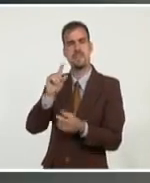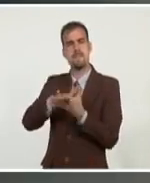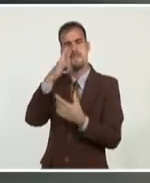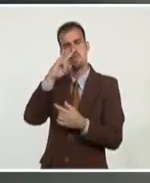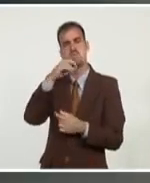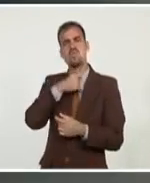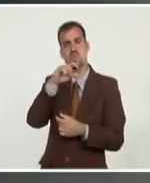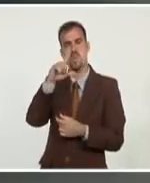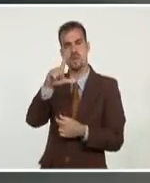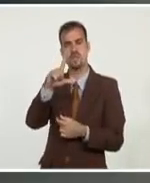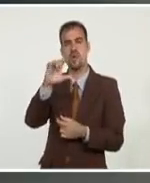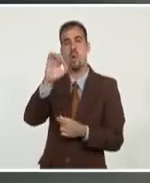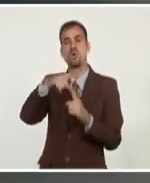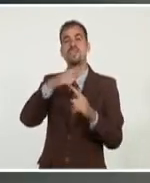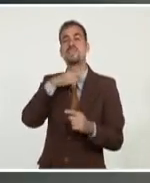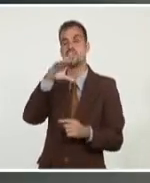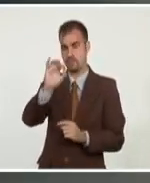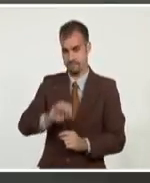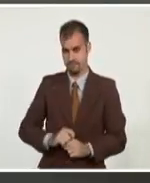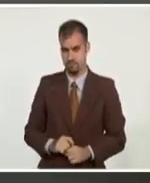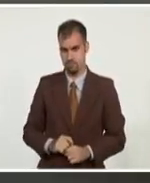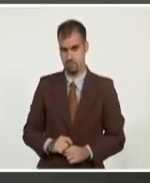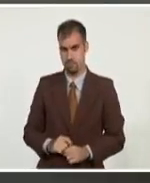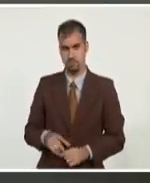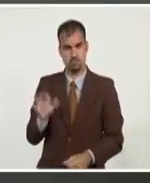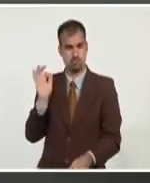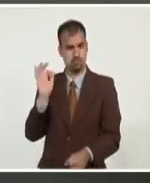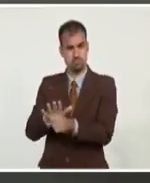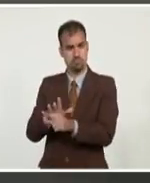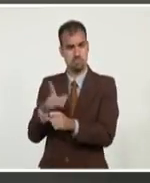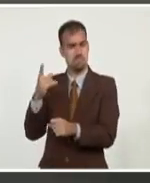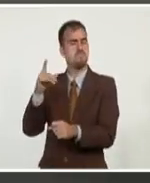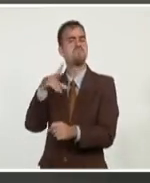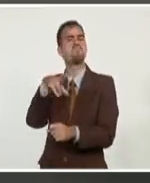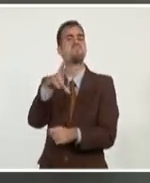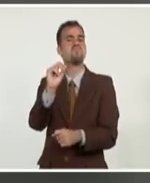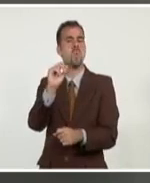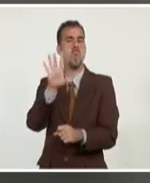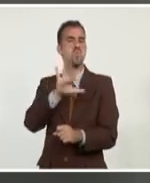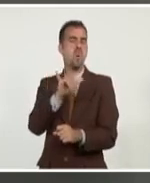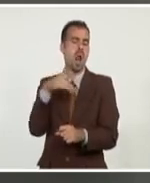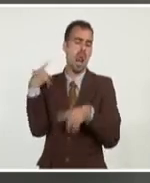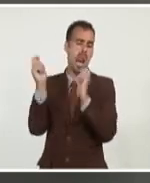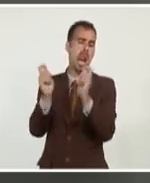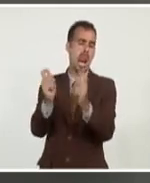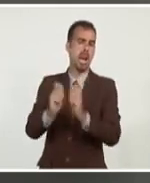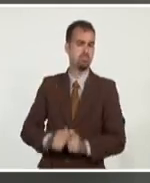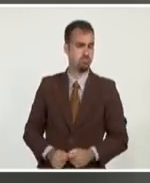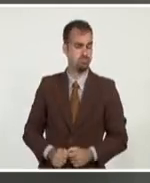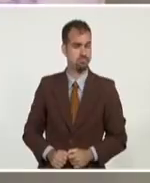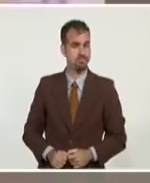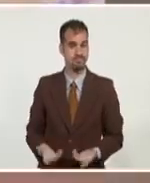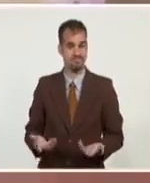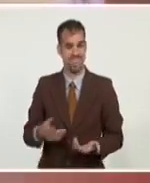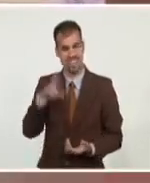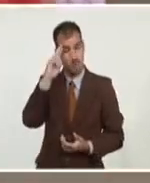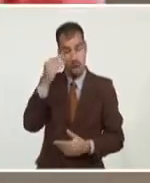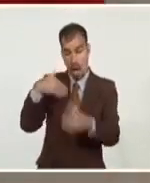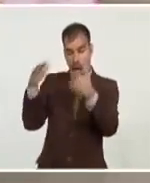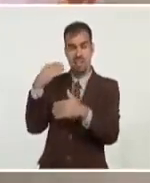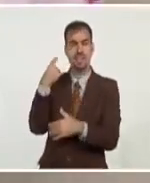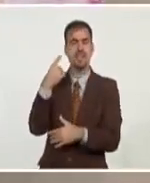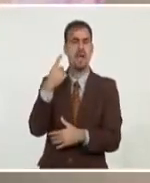está, nuevamente. Ahora anuncia a todas voces que inició una nueva huelga de hambre. Recuerden que ya hizo algo parecido en